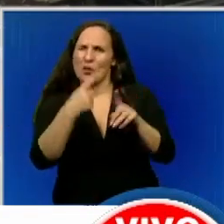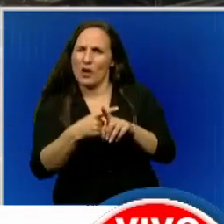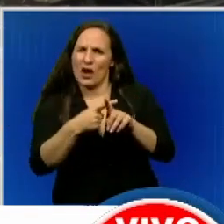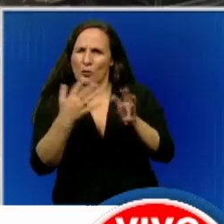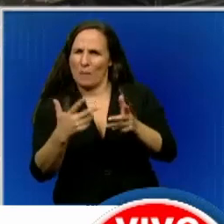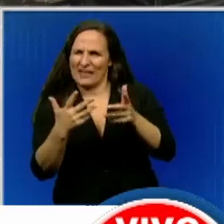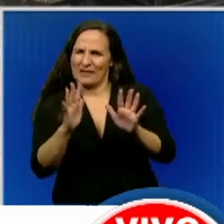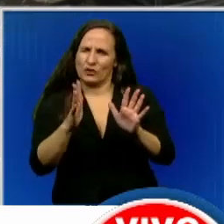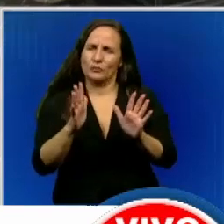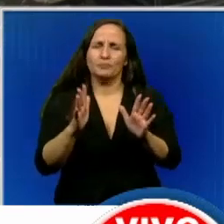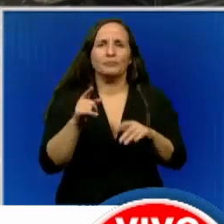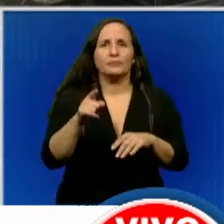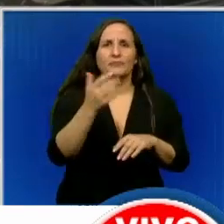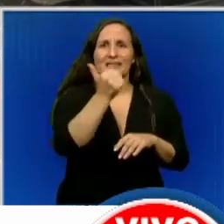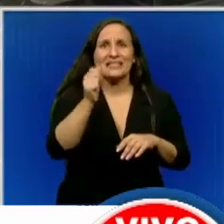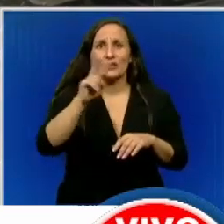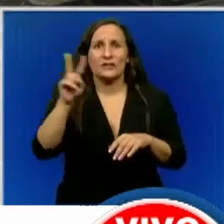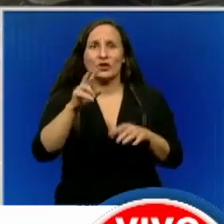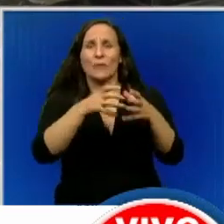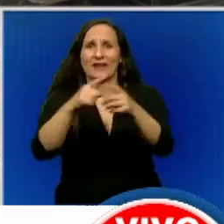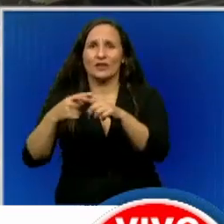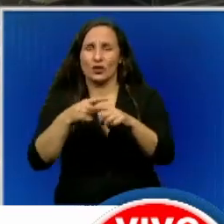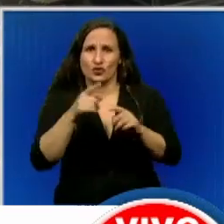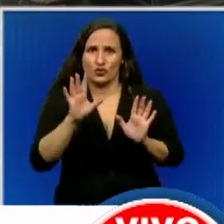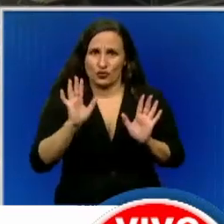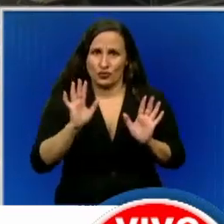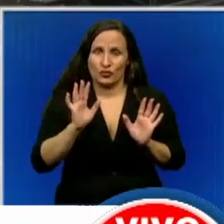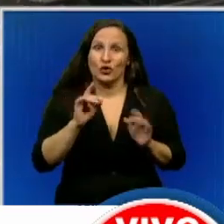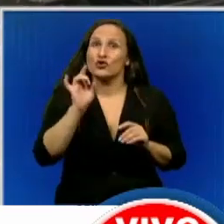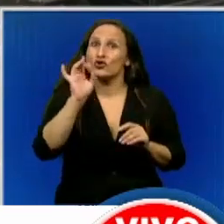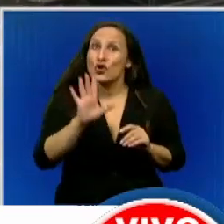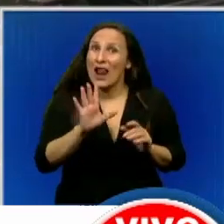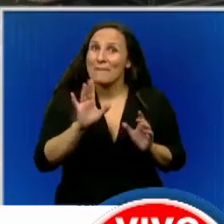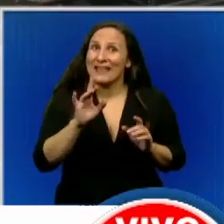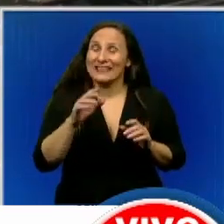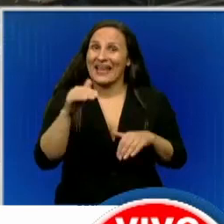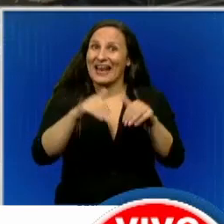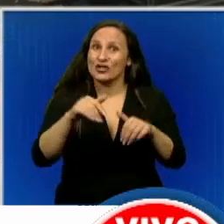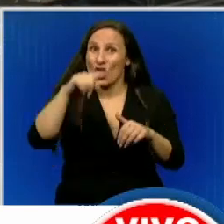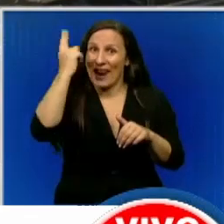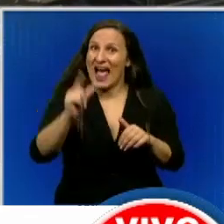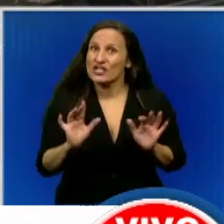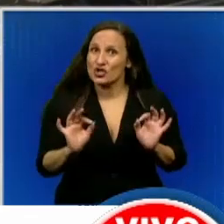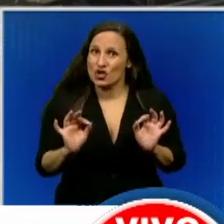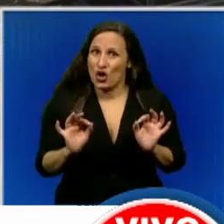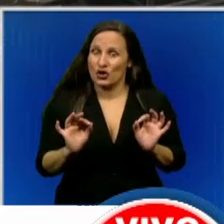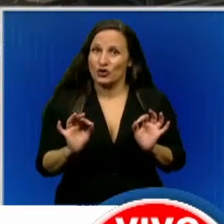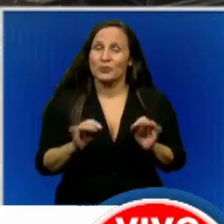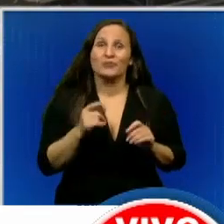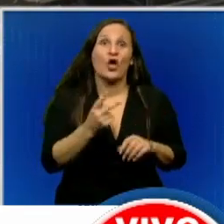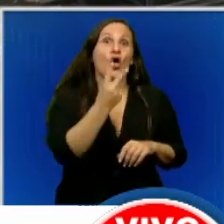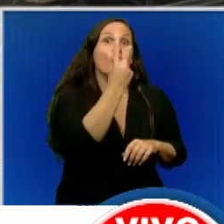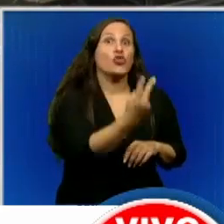simplemente. Solamente 622 partidos provinciales, solamente en las elecciones nacionales, con un cálculo que 2